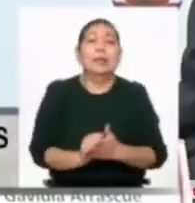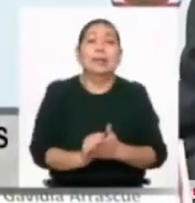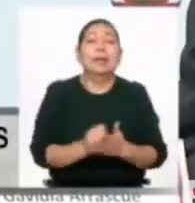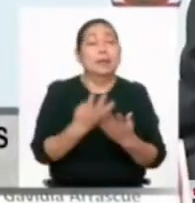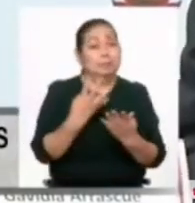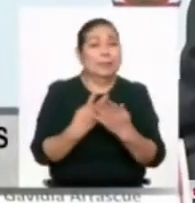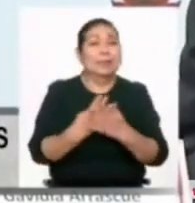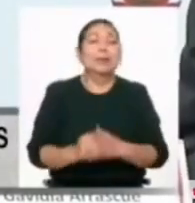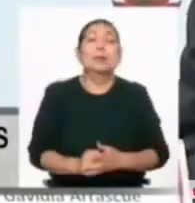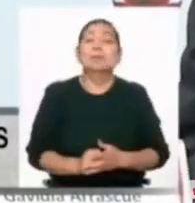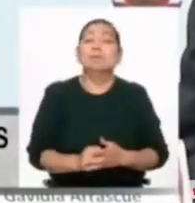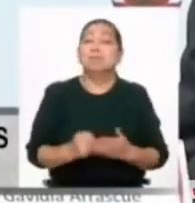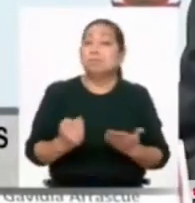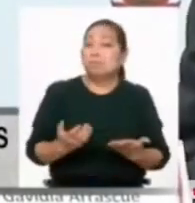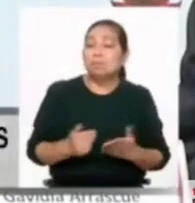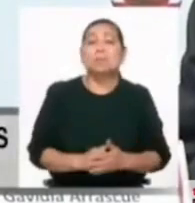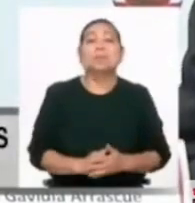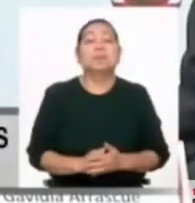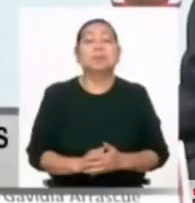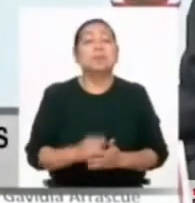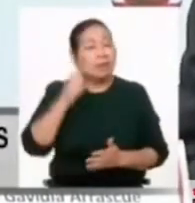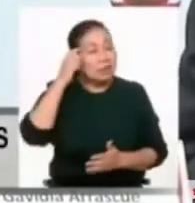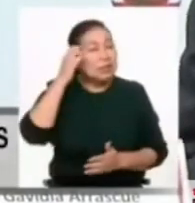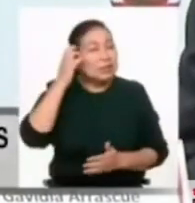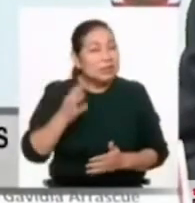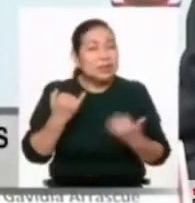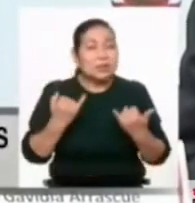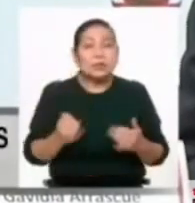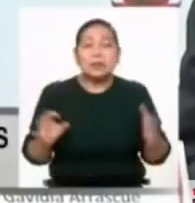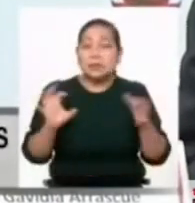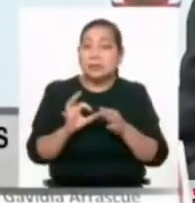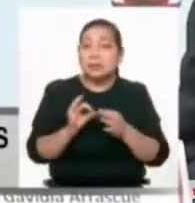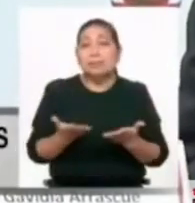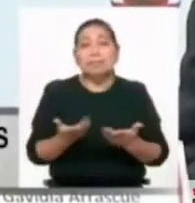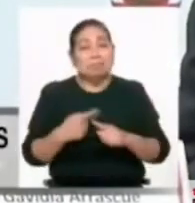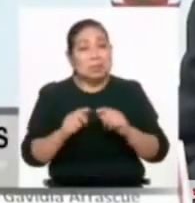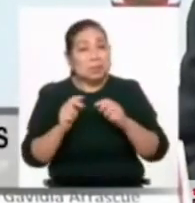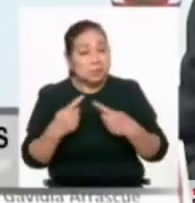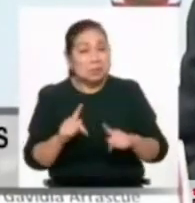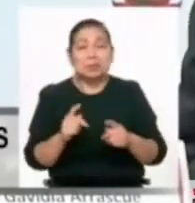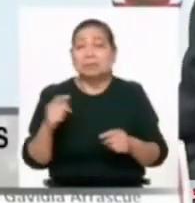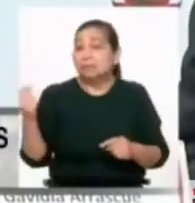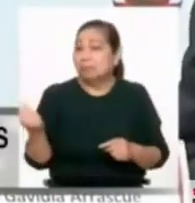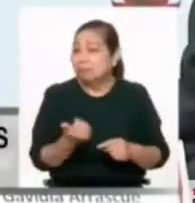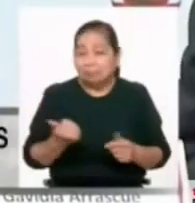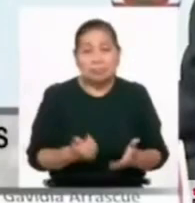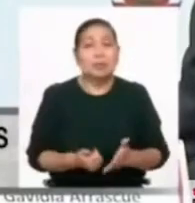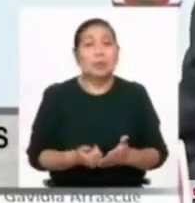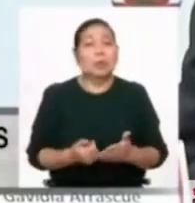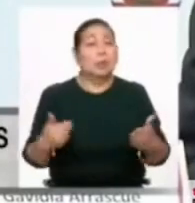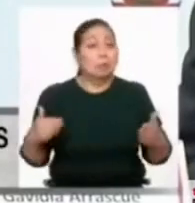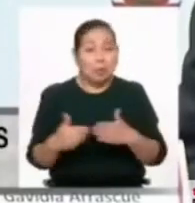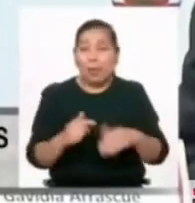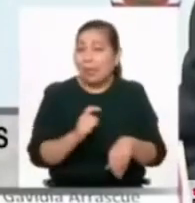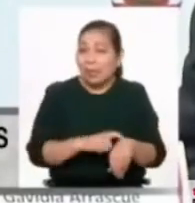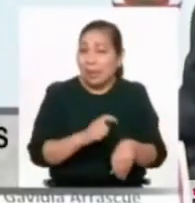las cárceles. Entonces, creo que estas unidades de flagrancia van a permitir que rápidamente, en muy